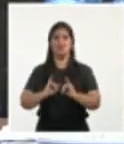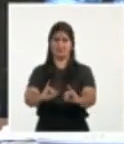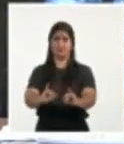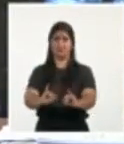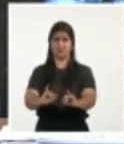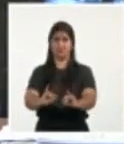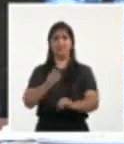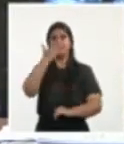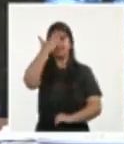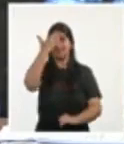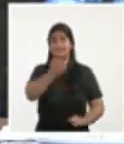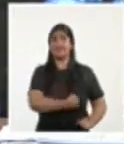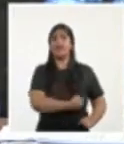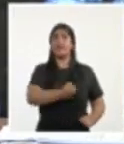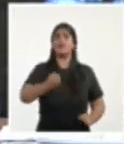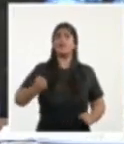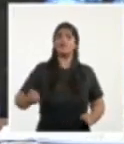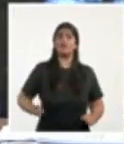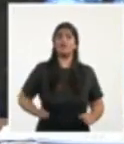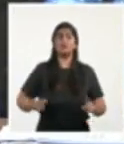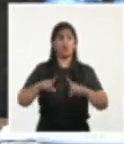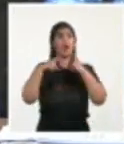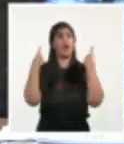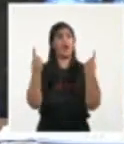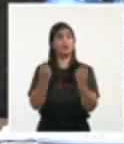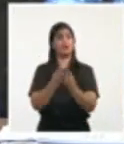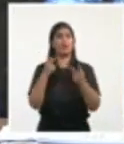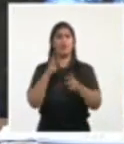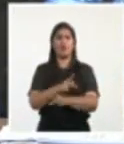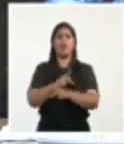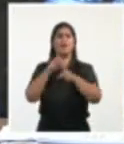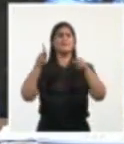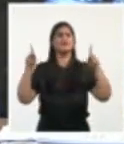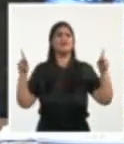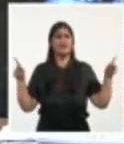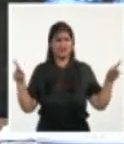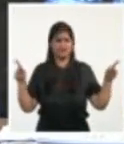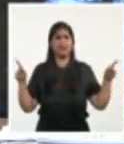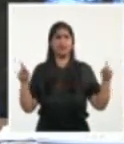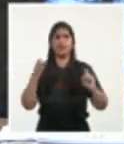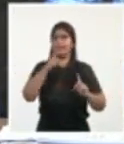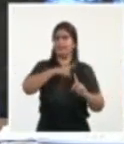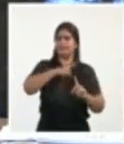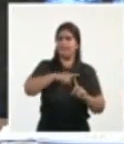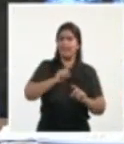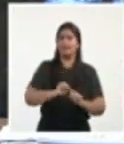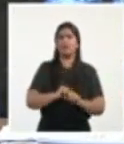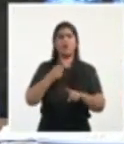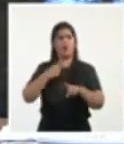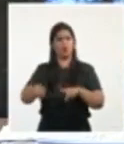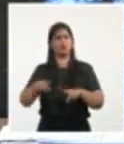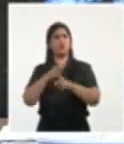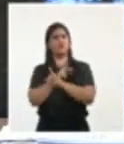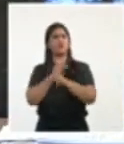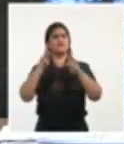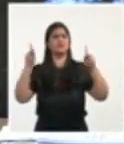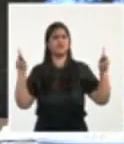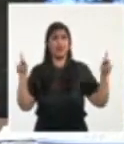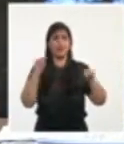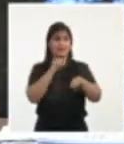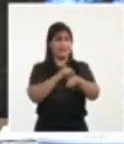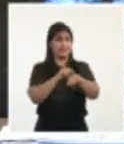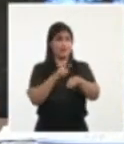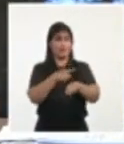todo eso personal formado, técnico, profesional, que garantiza en tiempo real y con